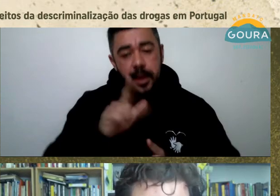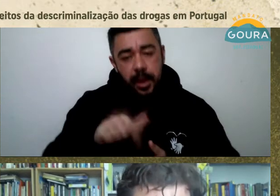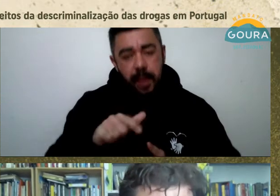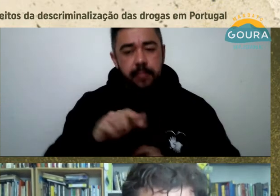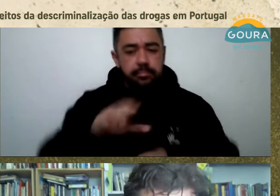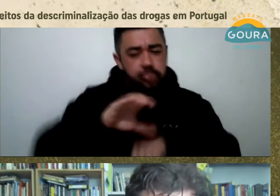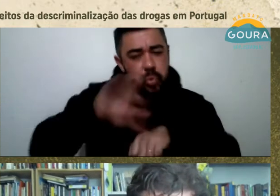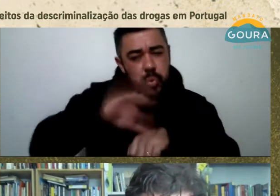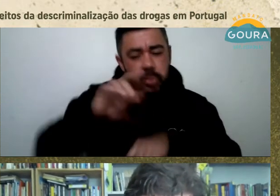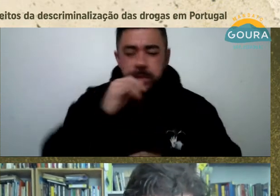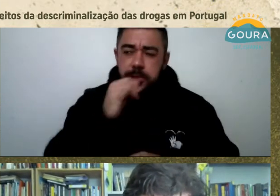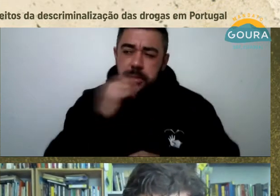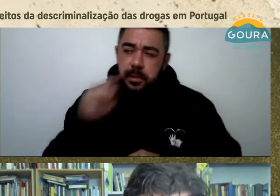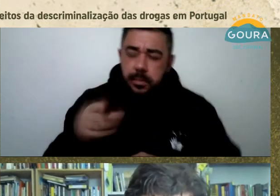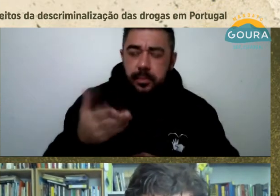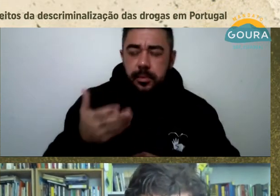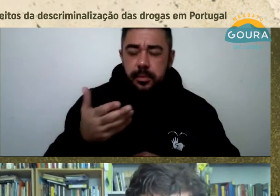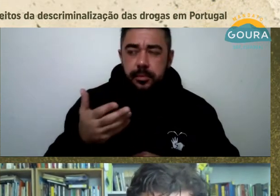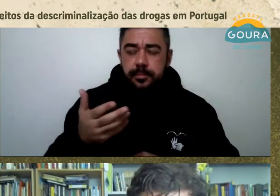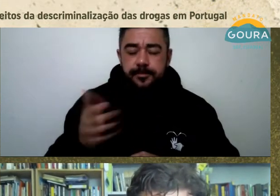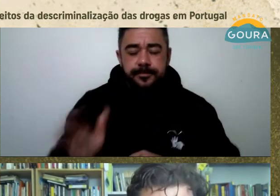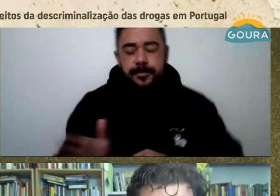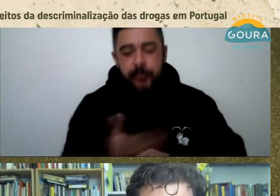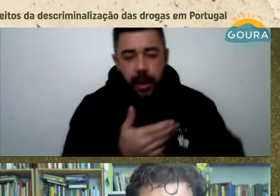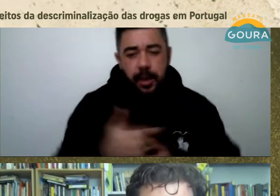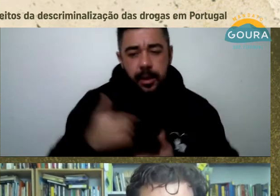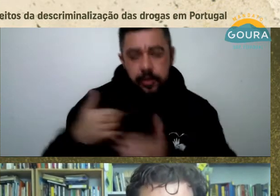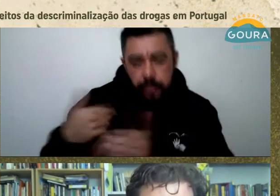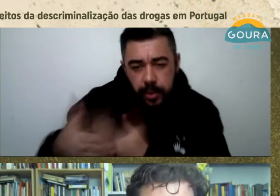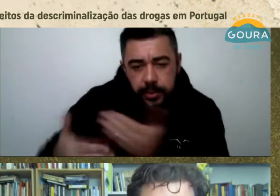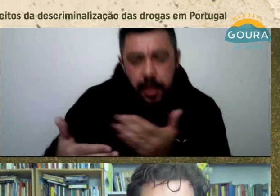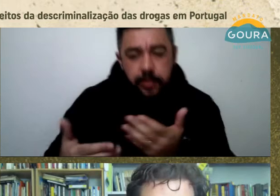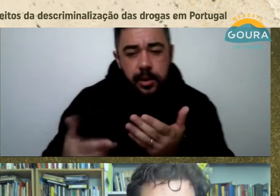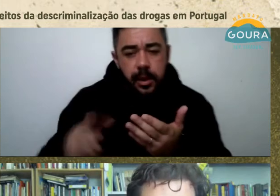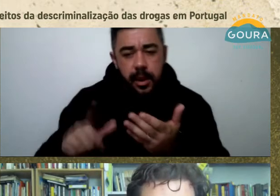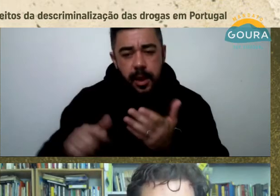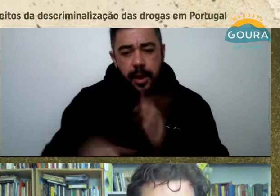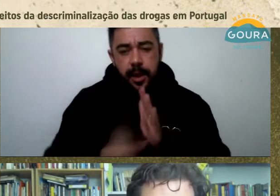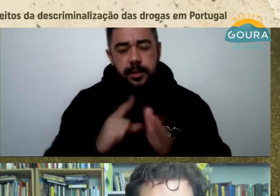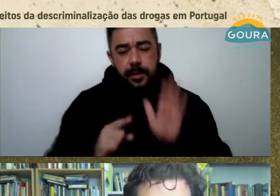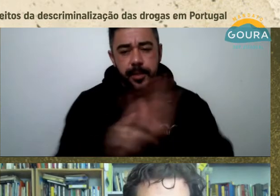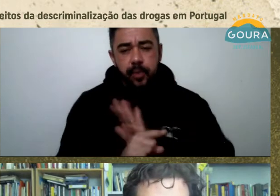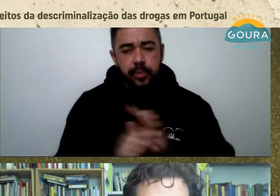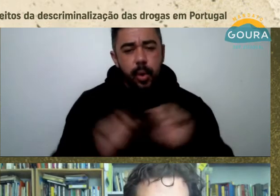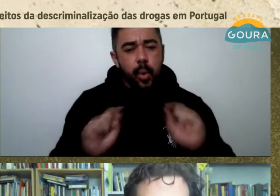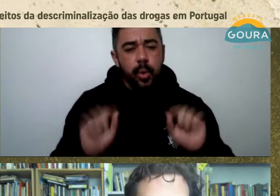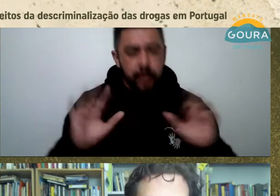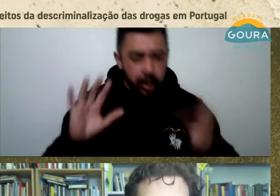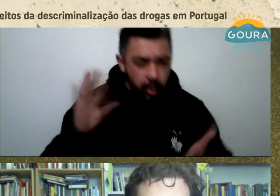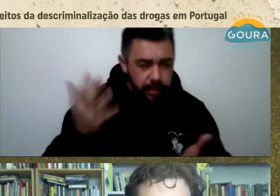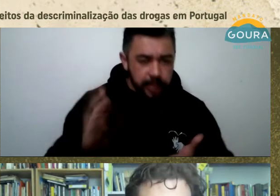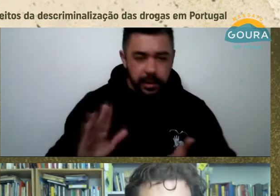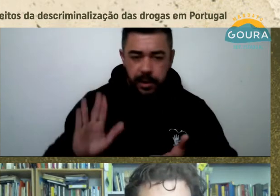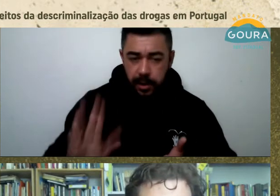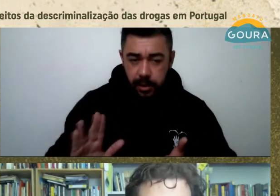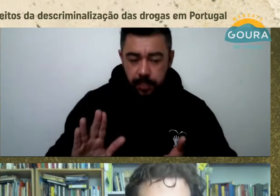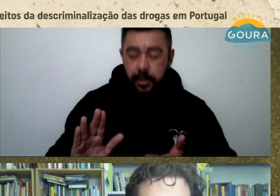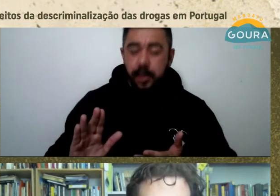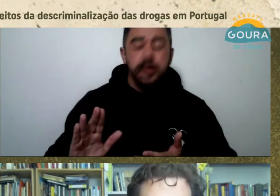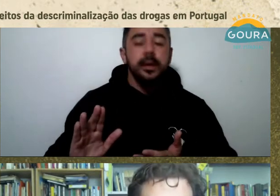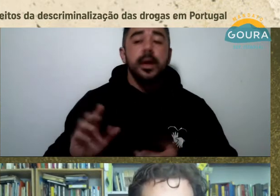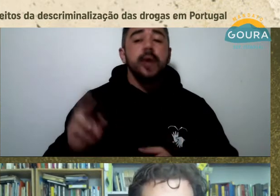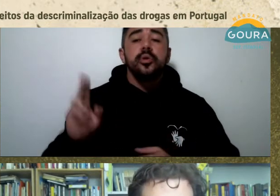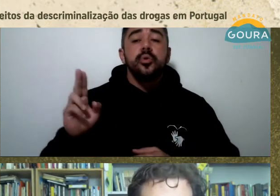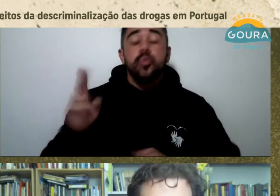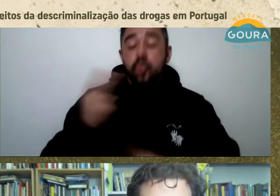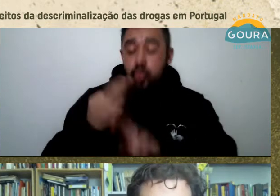de ese proceso, él ya se adelantó a la pregunta que yo podía tener. ¿Qué pasa con el cannabis de uso adulto y qué pasa